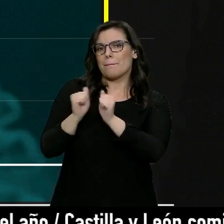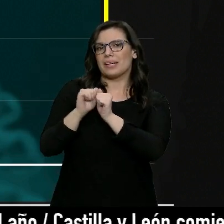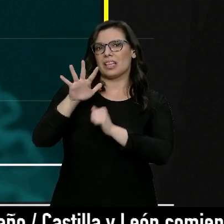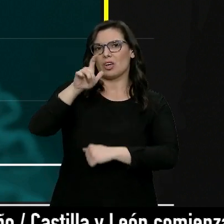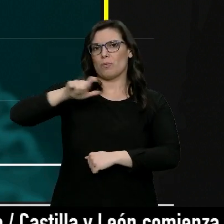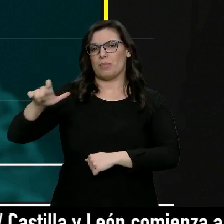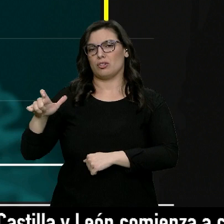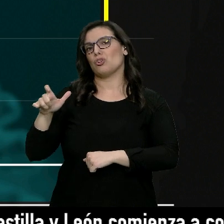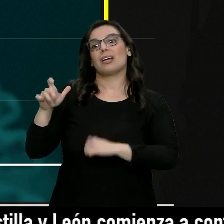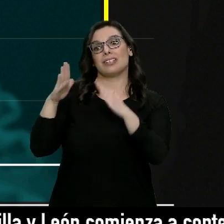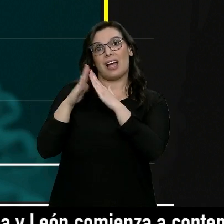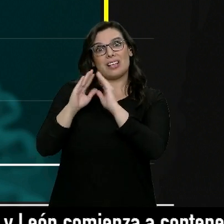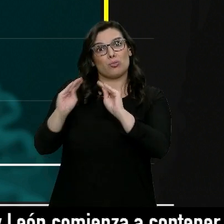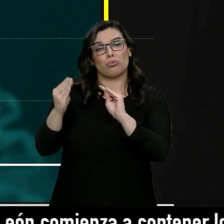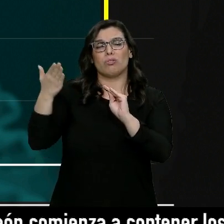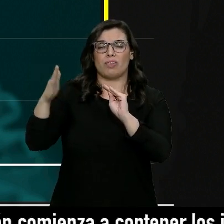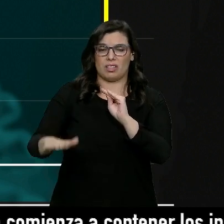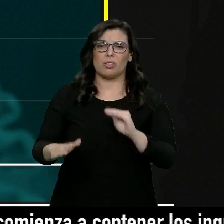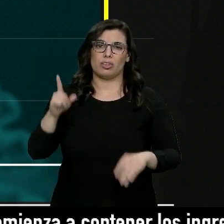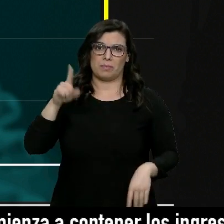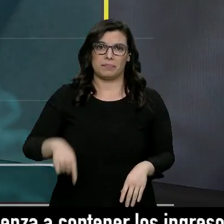25 muertos en sus hogares.